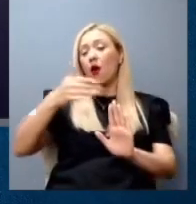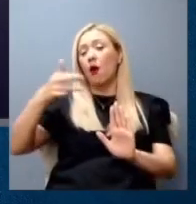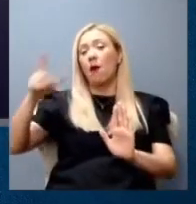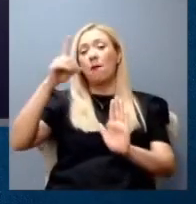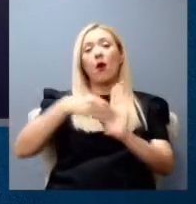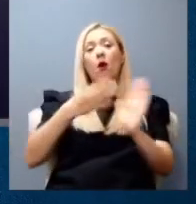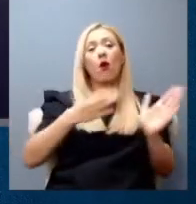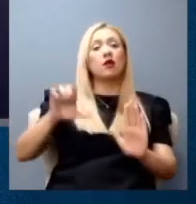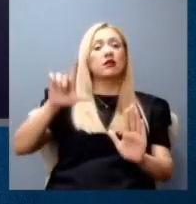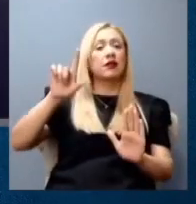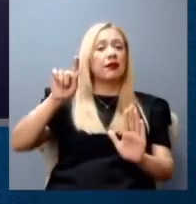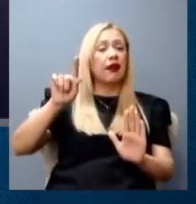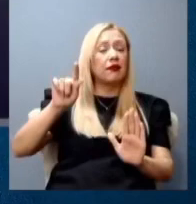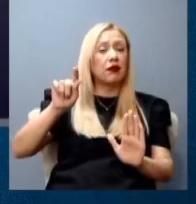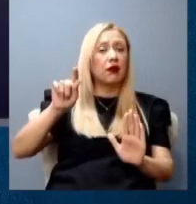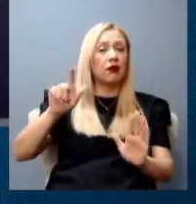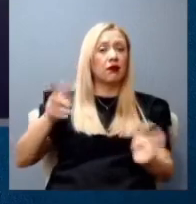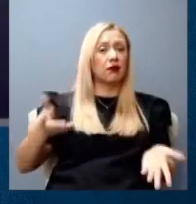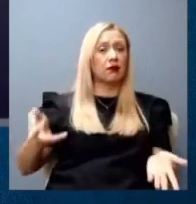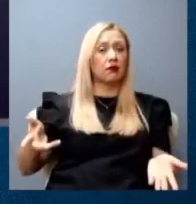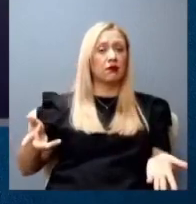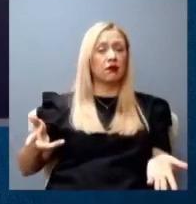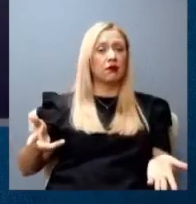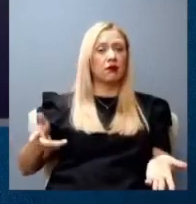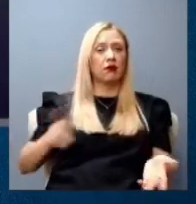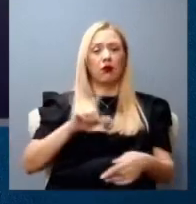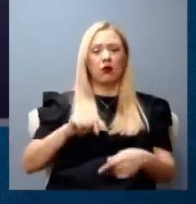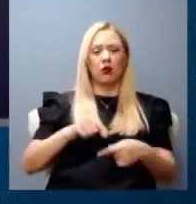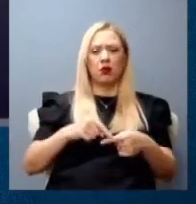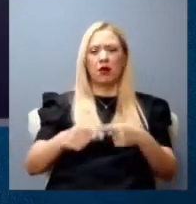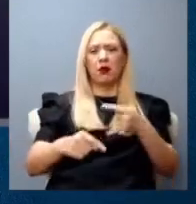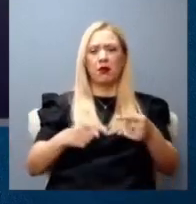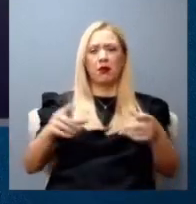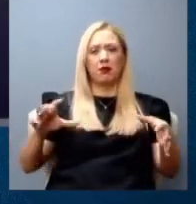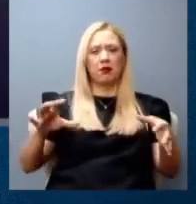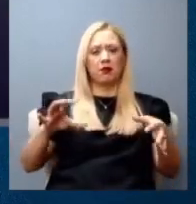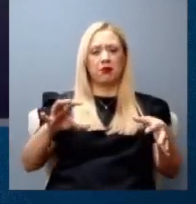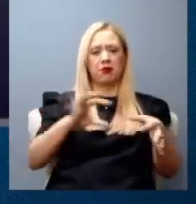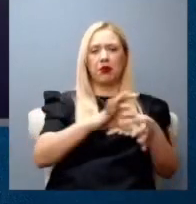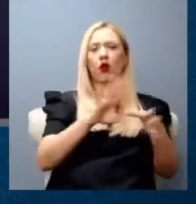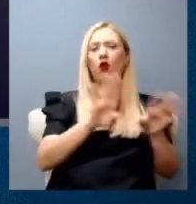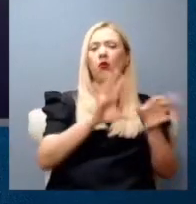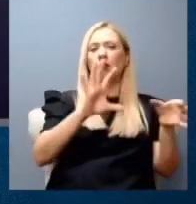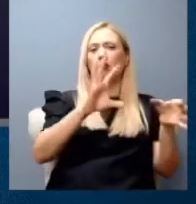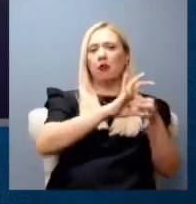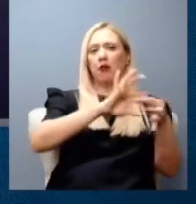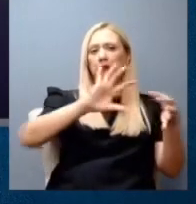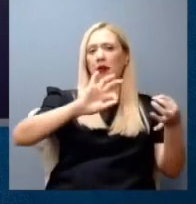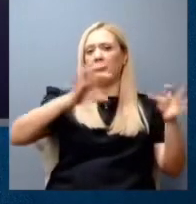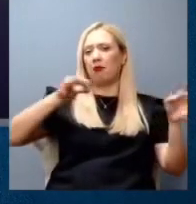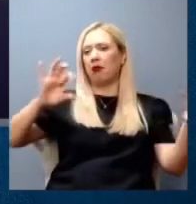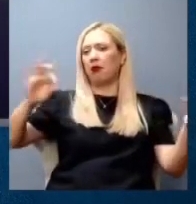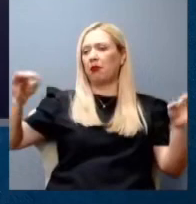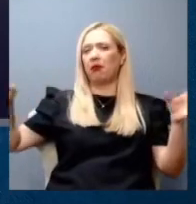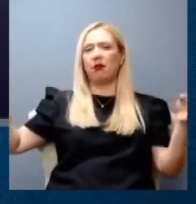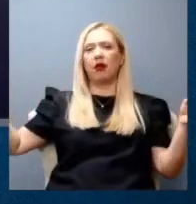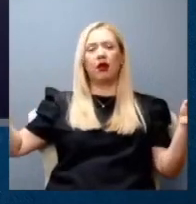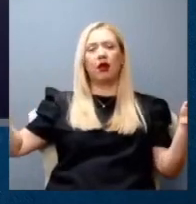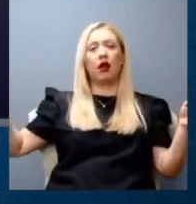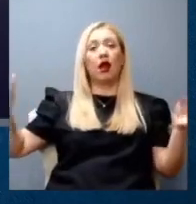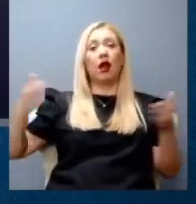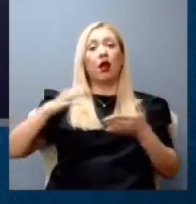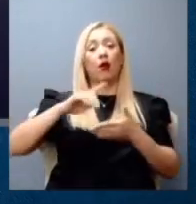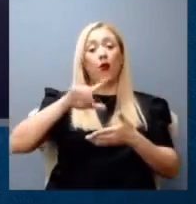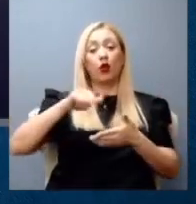que fueron continuados en las últimas décadas se empalmaron con lo que empezó a suceder a partir del 2006, ya con actores más o